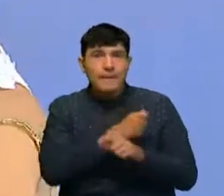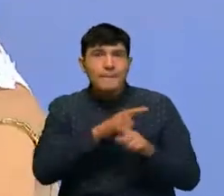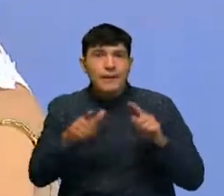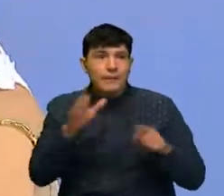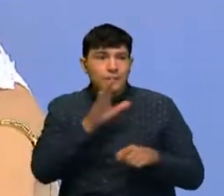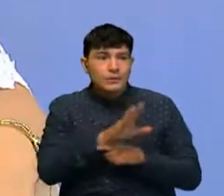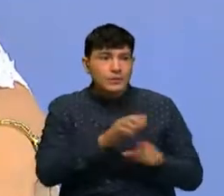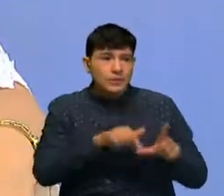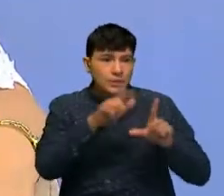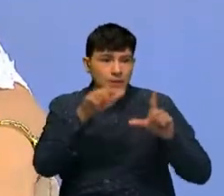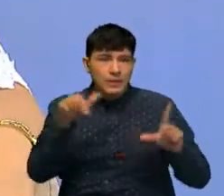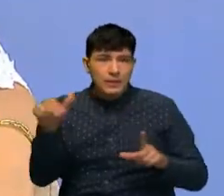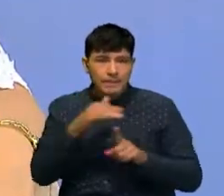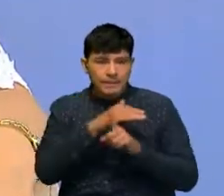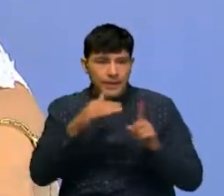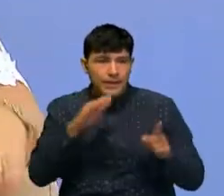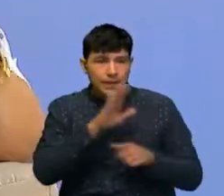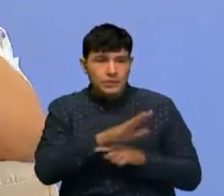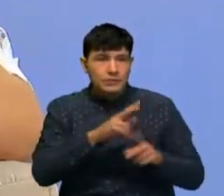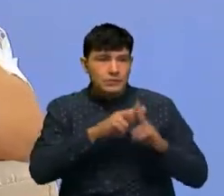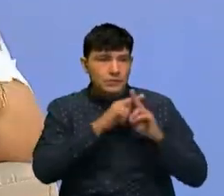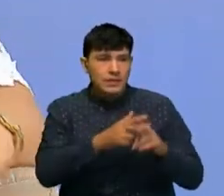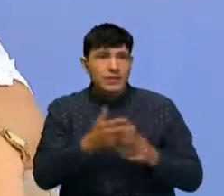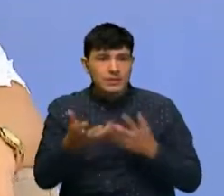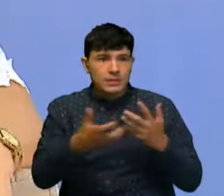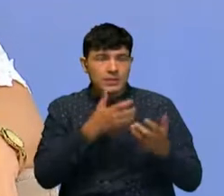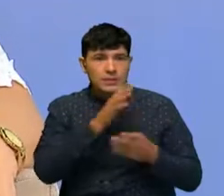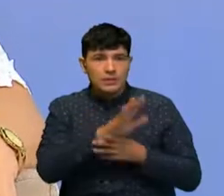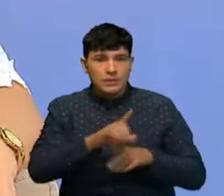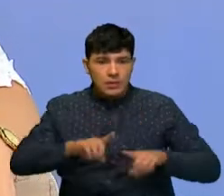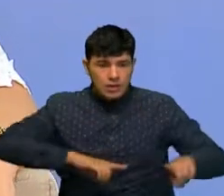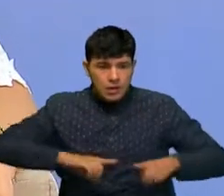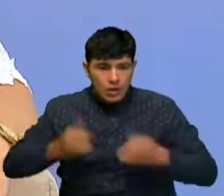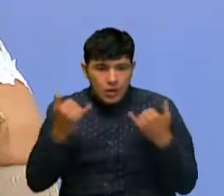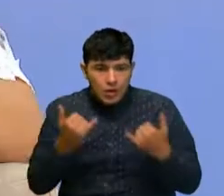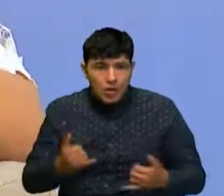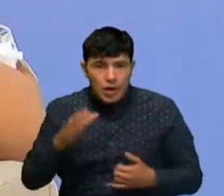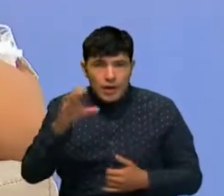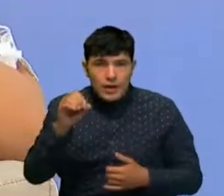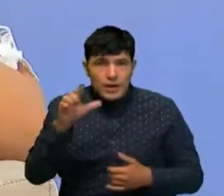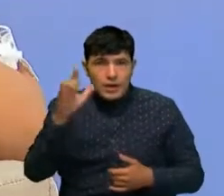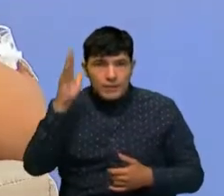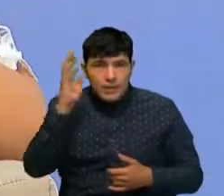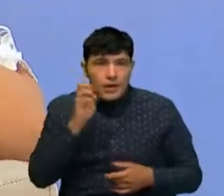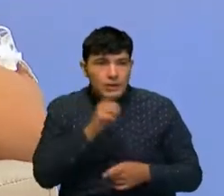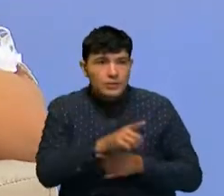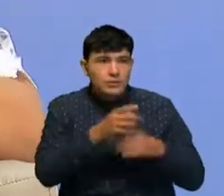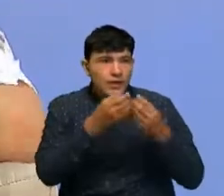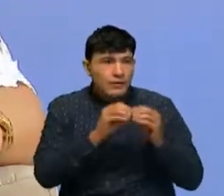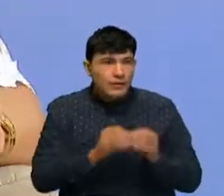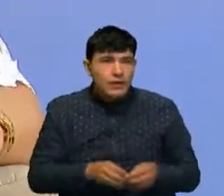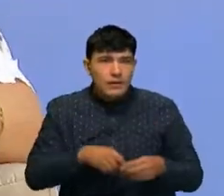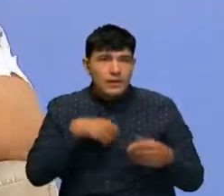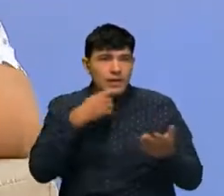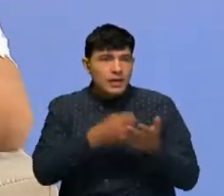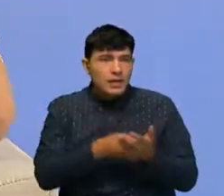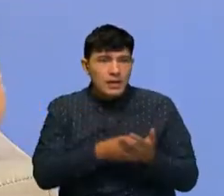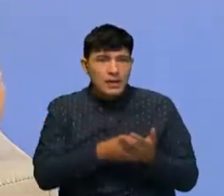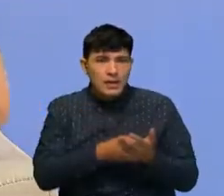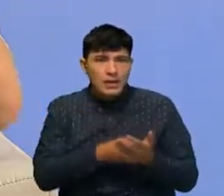el régimen de prima media con prestación definida, administrado hoy por Colpensiones, tiene una forma de liquidación que se llama